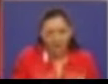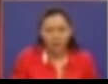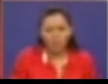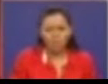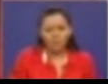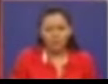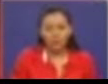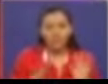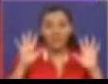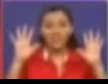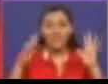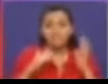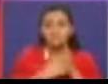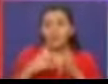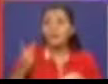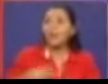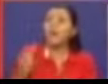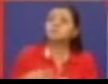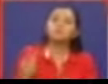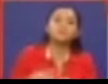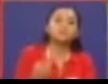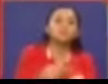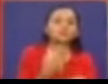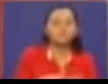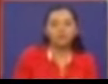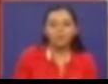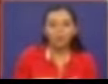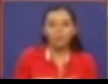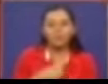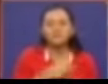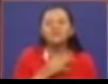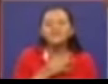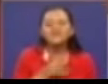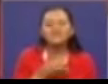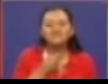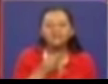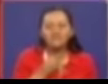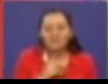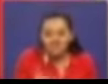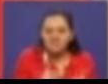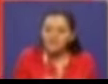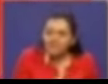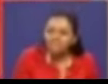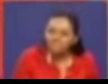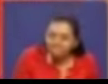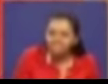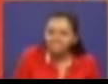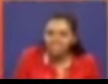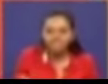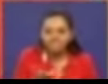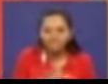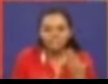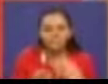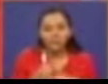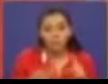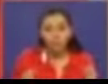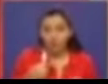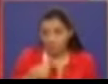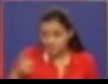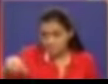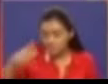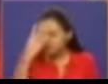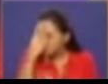Las 10.000 reuniones que he tenido desde que soy presidente, me quedo sin garganta dialogando. Pero como nos hemos sometido a sus